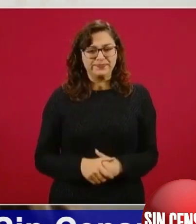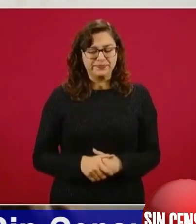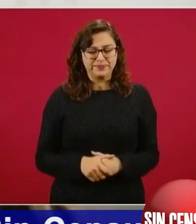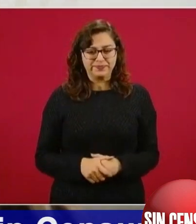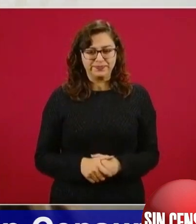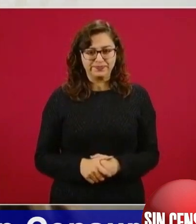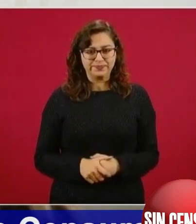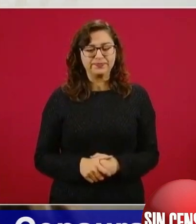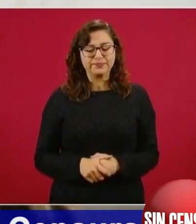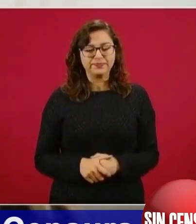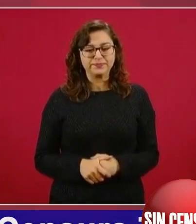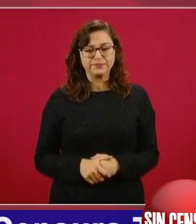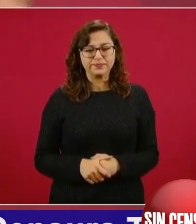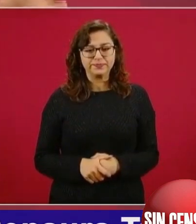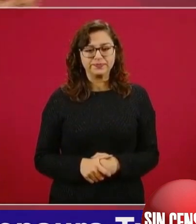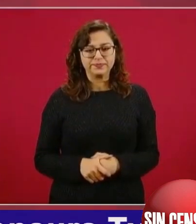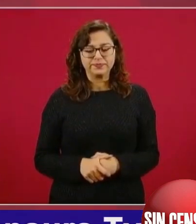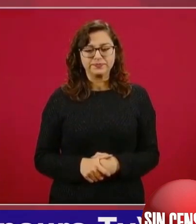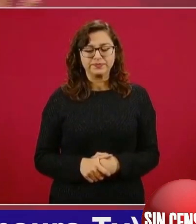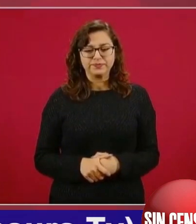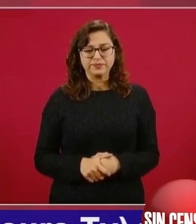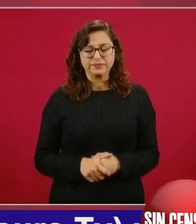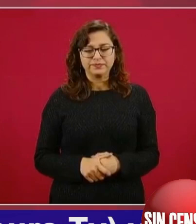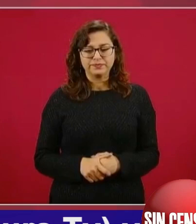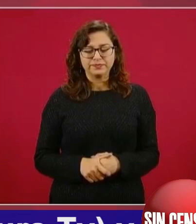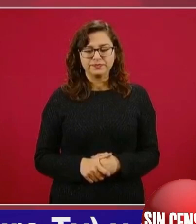Entonces eso no alcanzan.